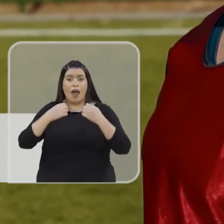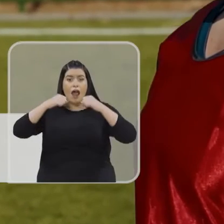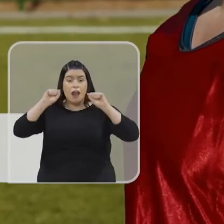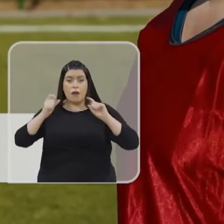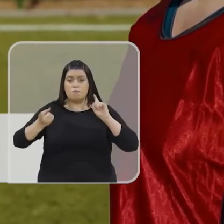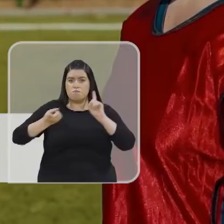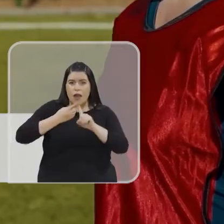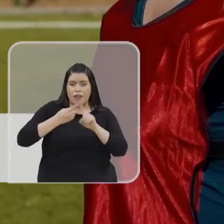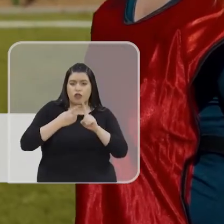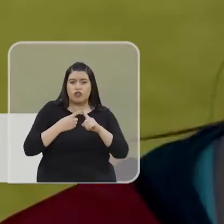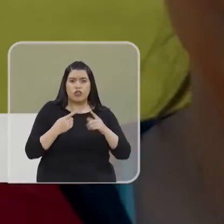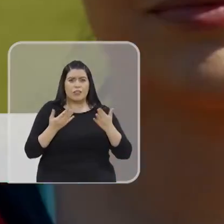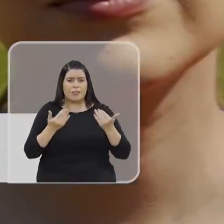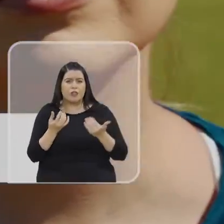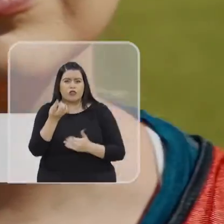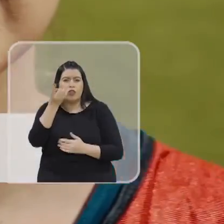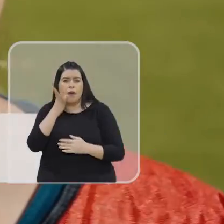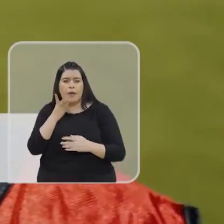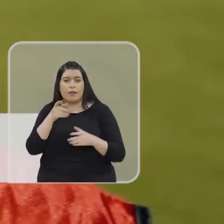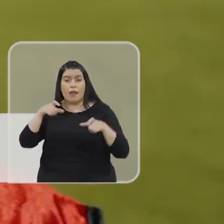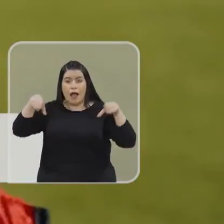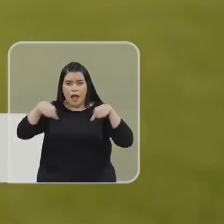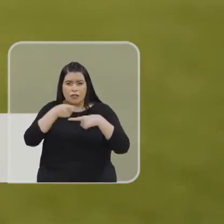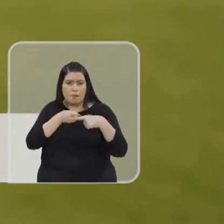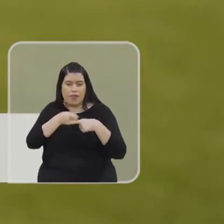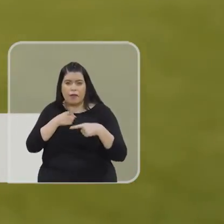Para ganar el partido no se necesitan solo